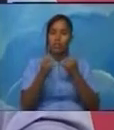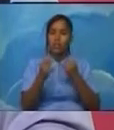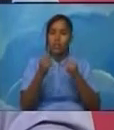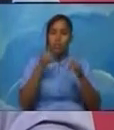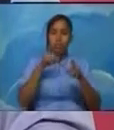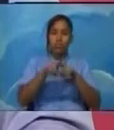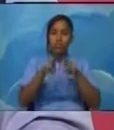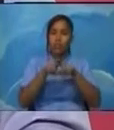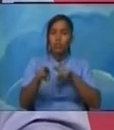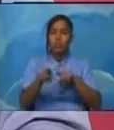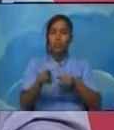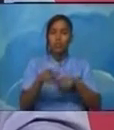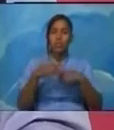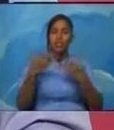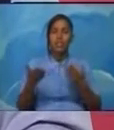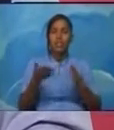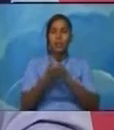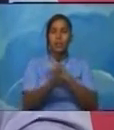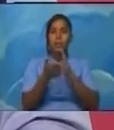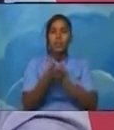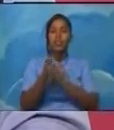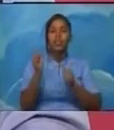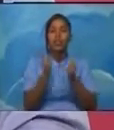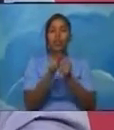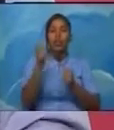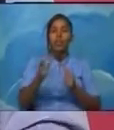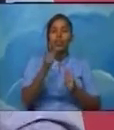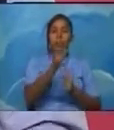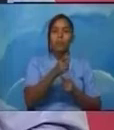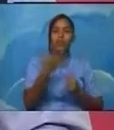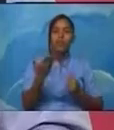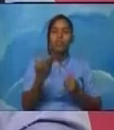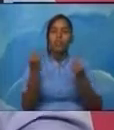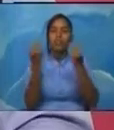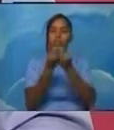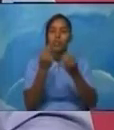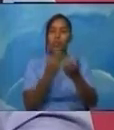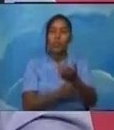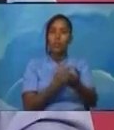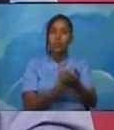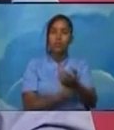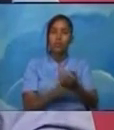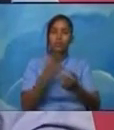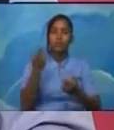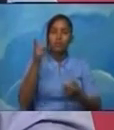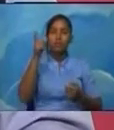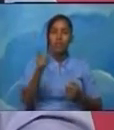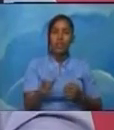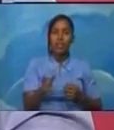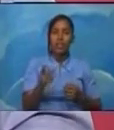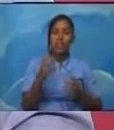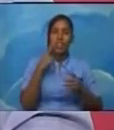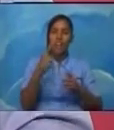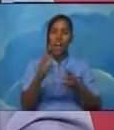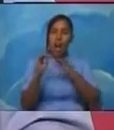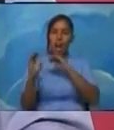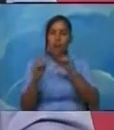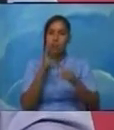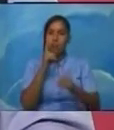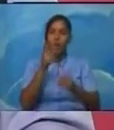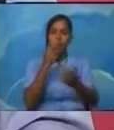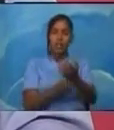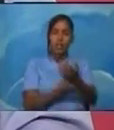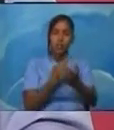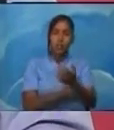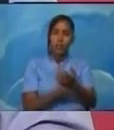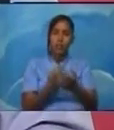chismoso. ¿Qué pasa con una persona que se junte con un hermano que sea un iracundo, que le guste hablar de su